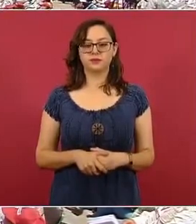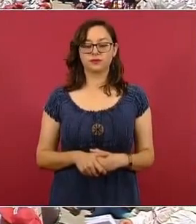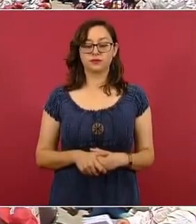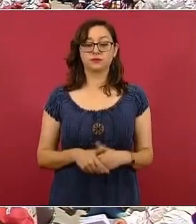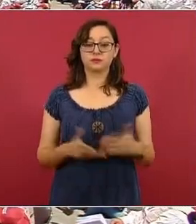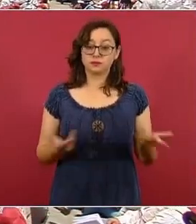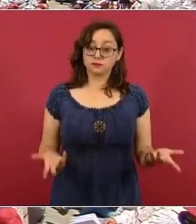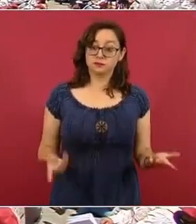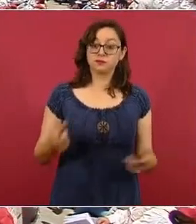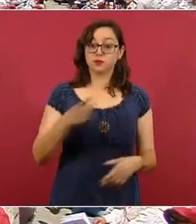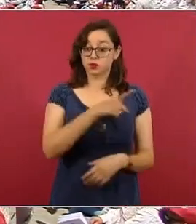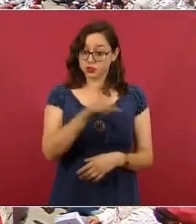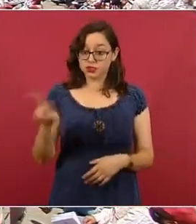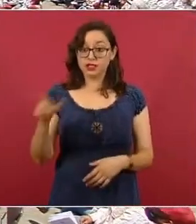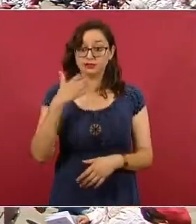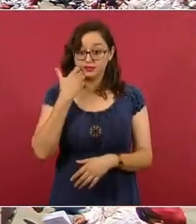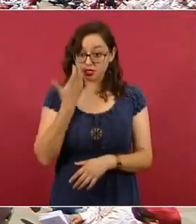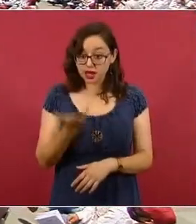tienen tiempo,